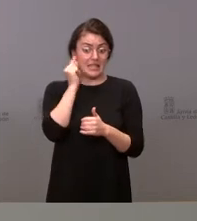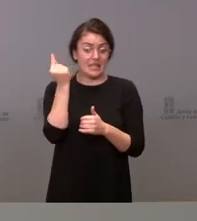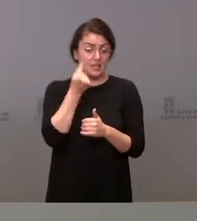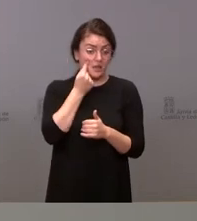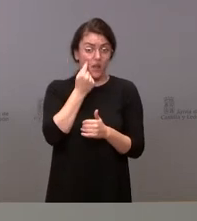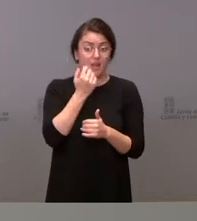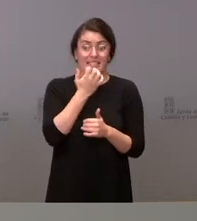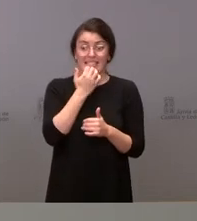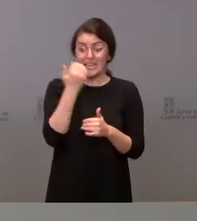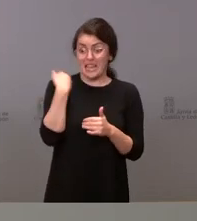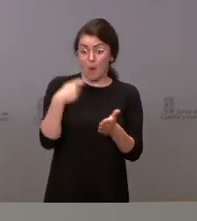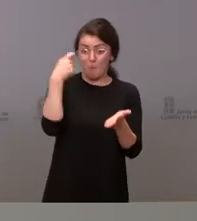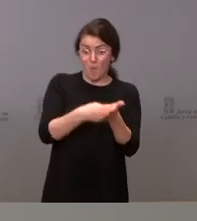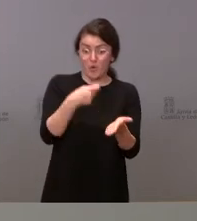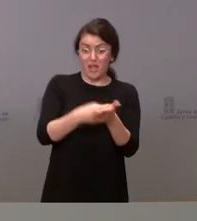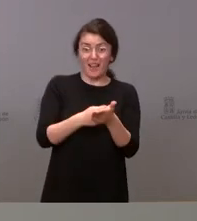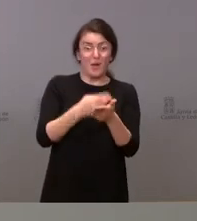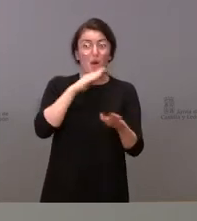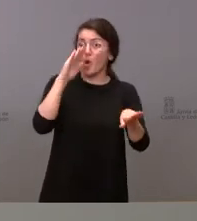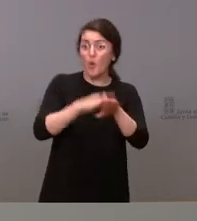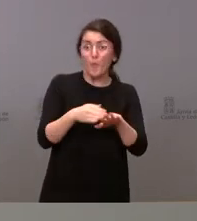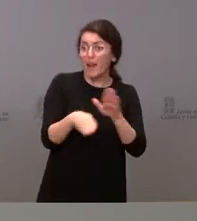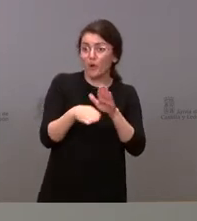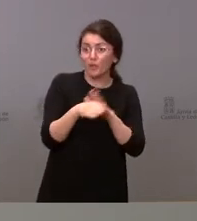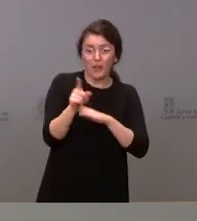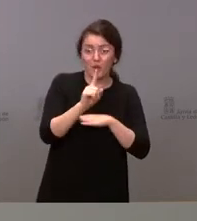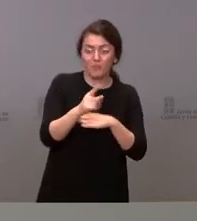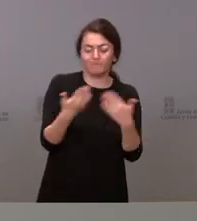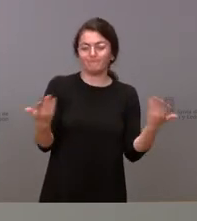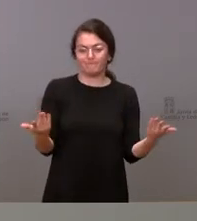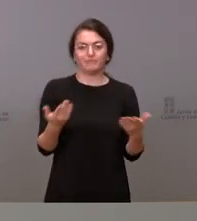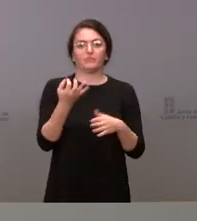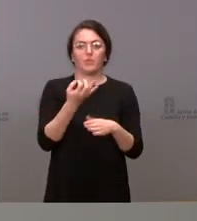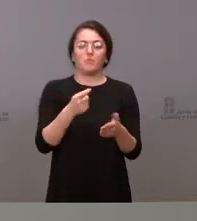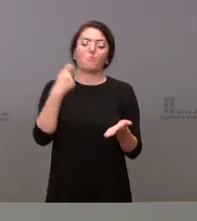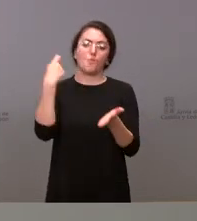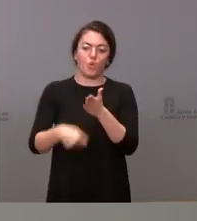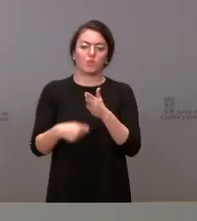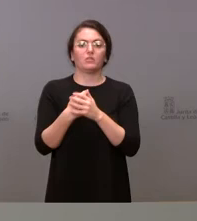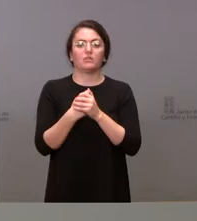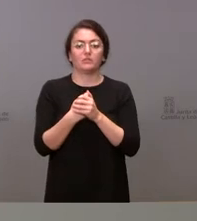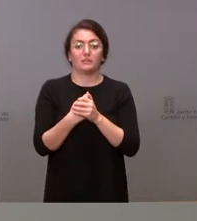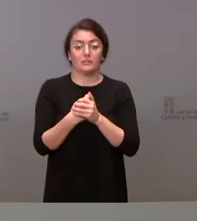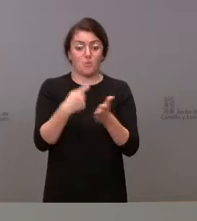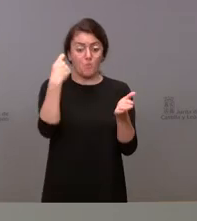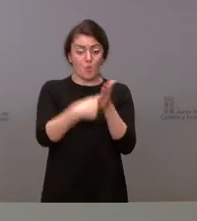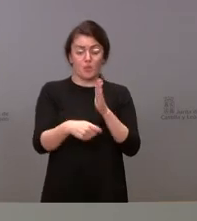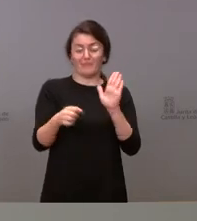aún imponiendo las multas, pues no se lleva a cabo el cumplimiento de la obligación. Las multas están previstas en el artículo